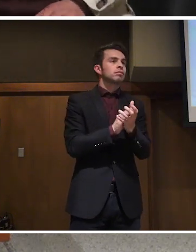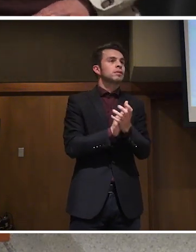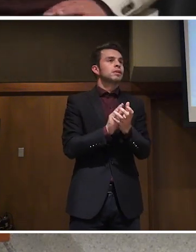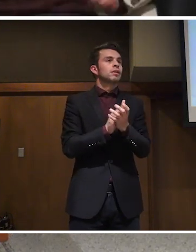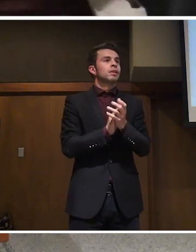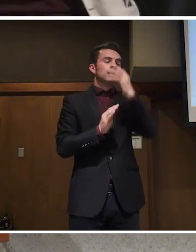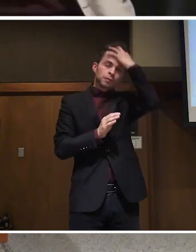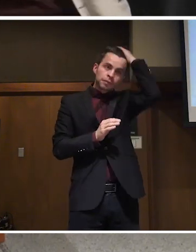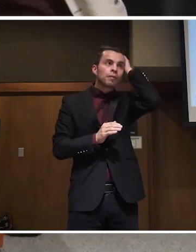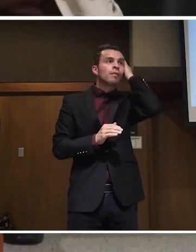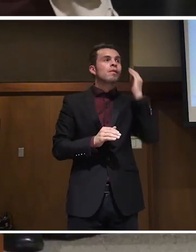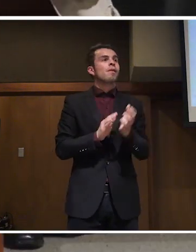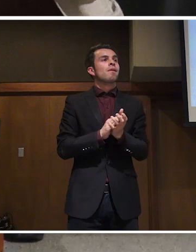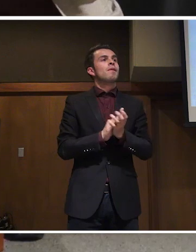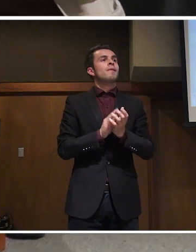Bueno, muchas gracias.